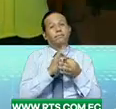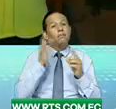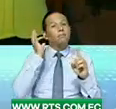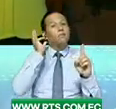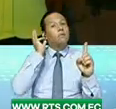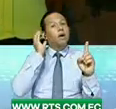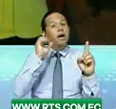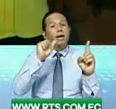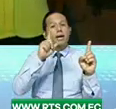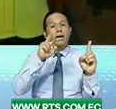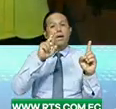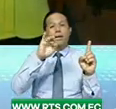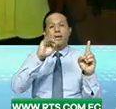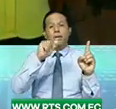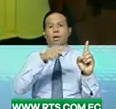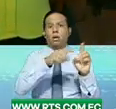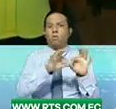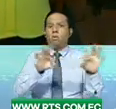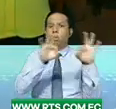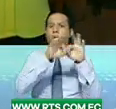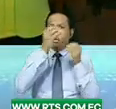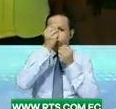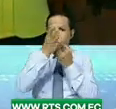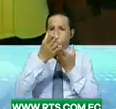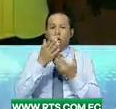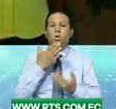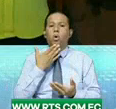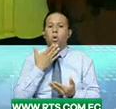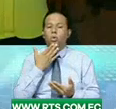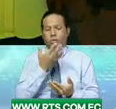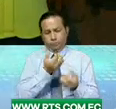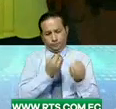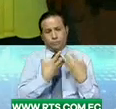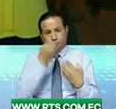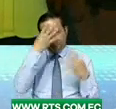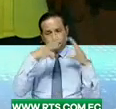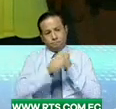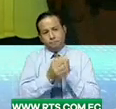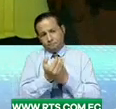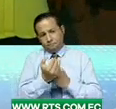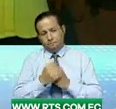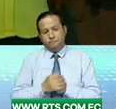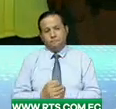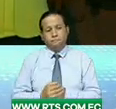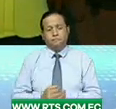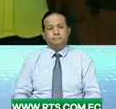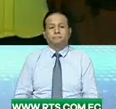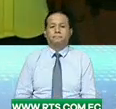Peralta con el desarrollo de importante información. Adriana, buenas noches.